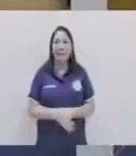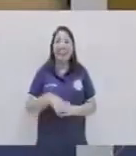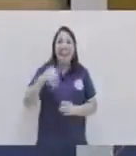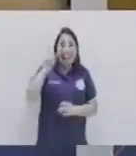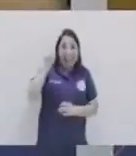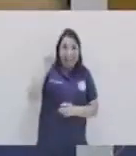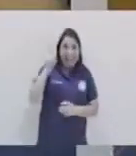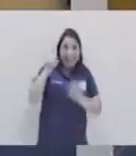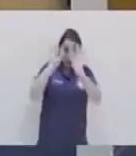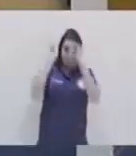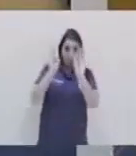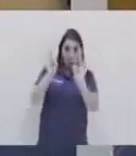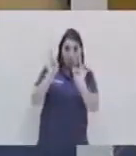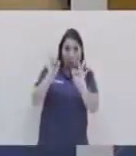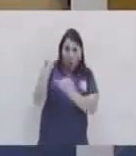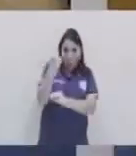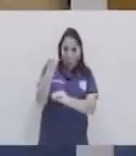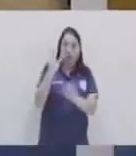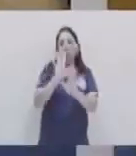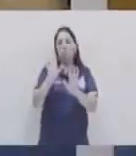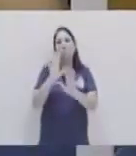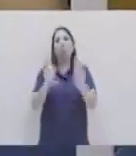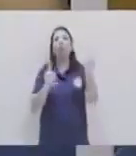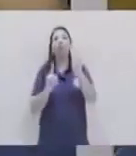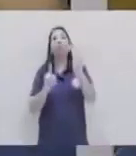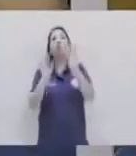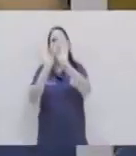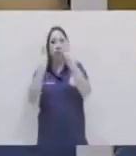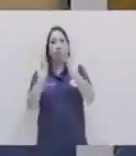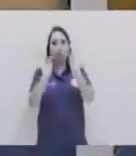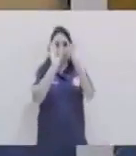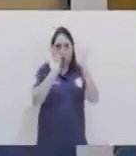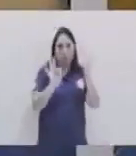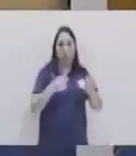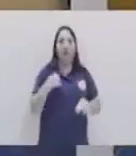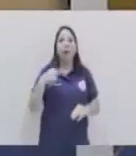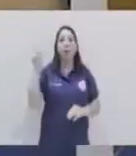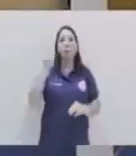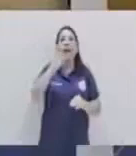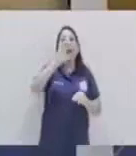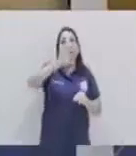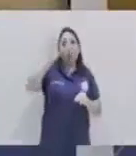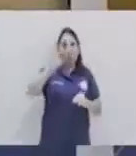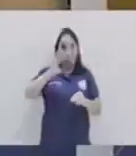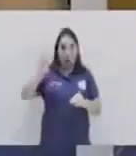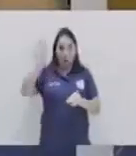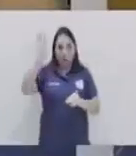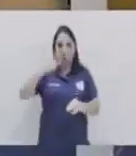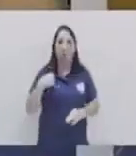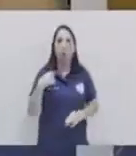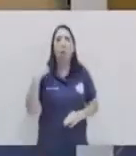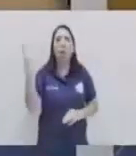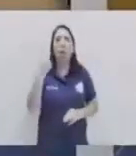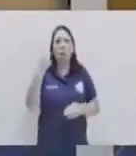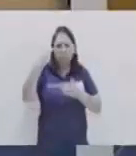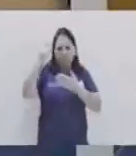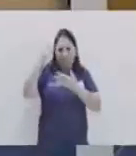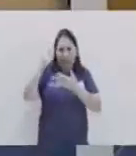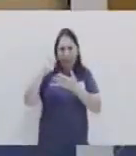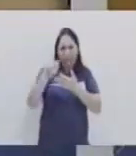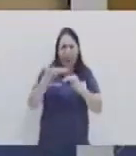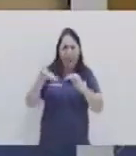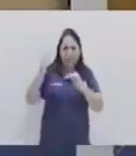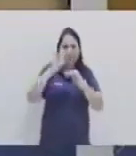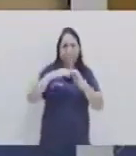Que esta no es la única forma de hacerlo. Podemos hacerlo de dos maneras: utilizando esta ecuación o evaluando para el valor de